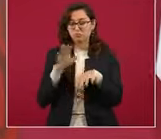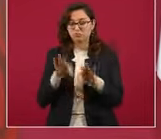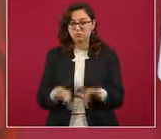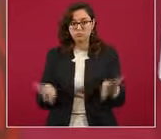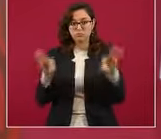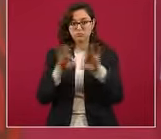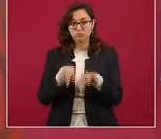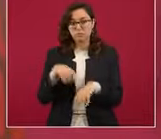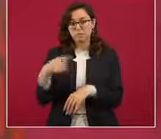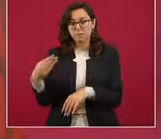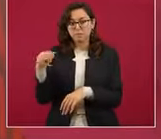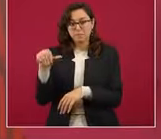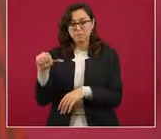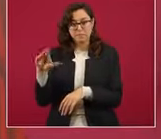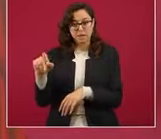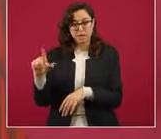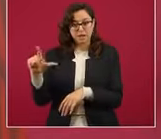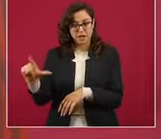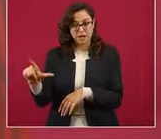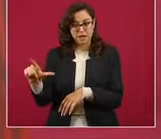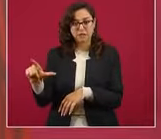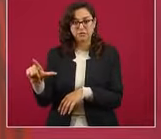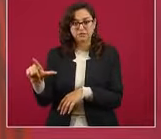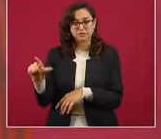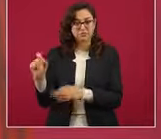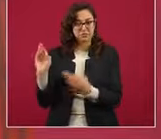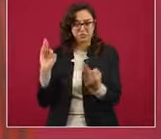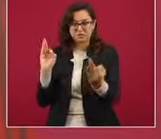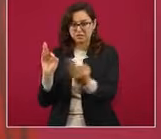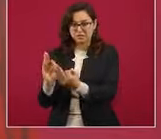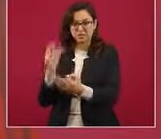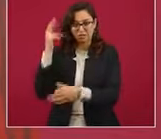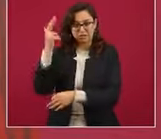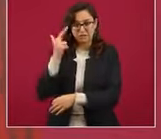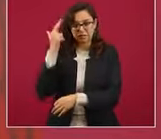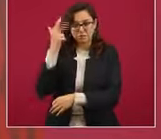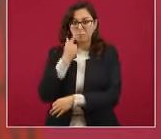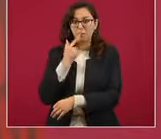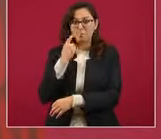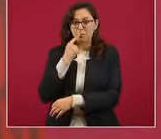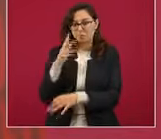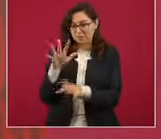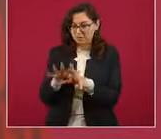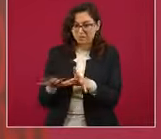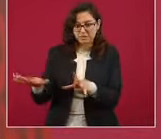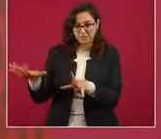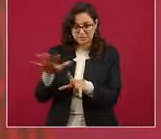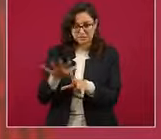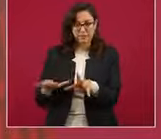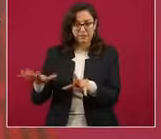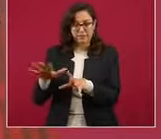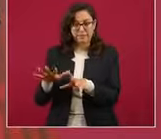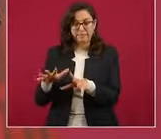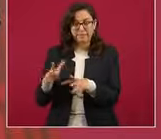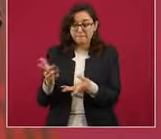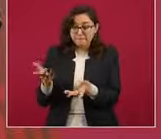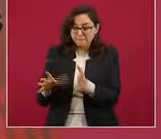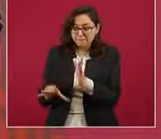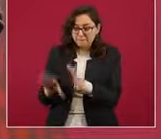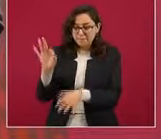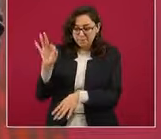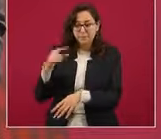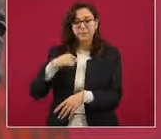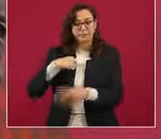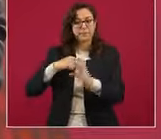llamado Pakal, que está en el Templo de las Inscripciones, junto hubo este descubrimiento, y